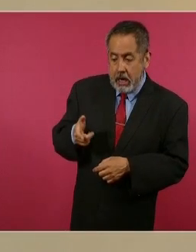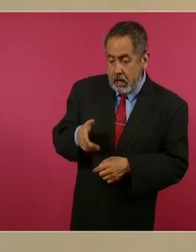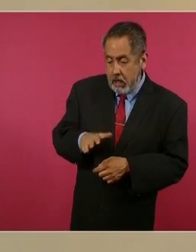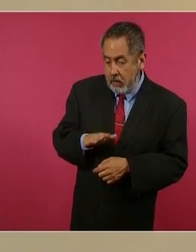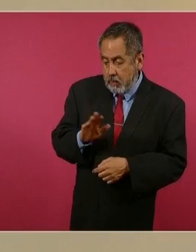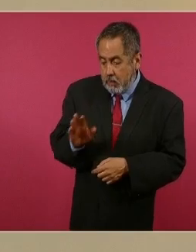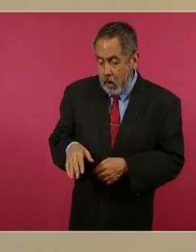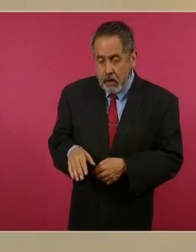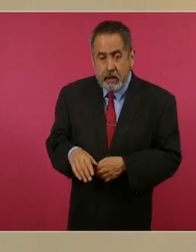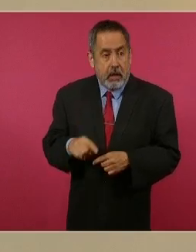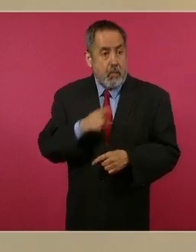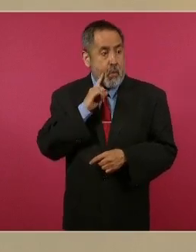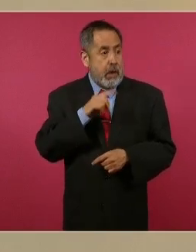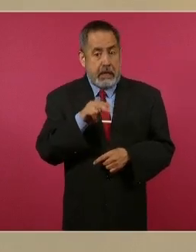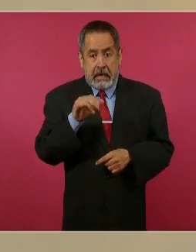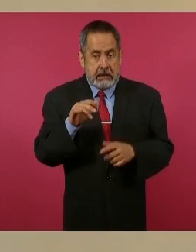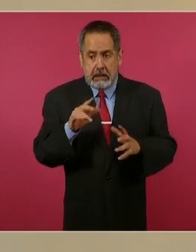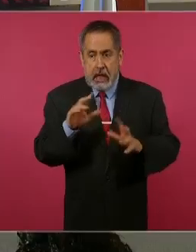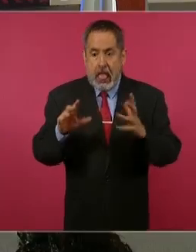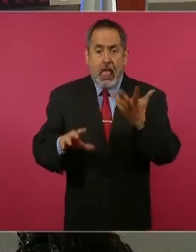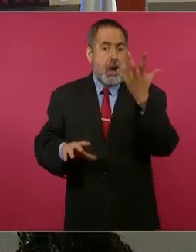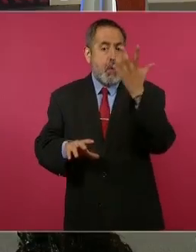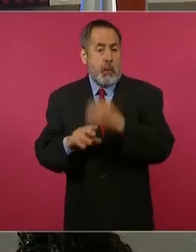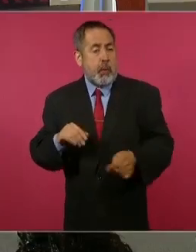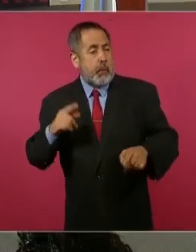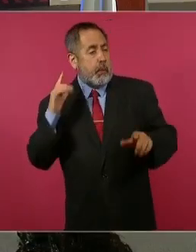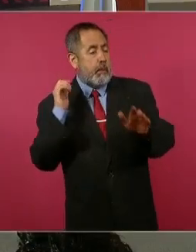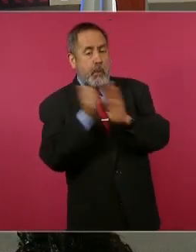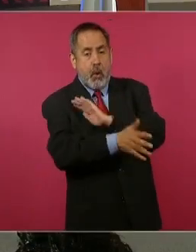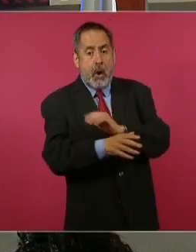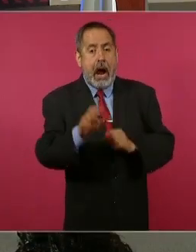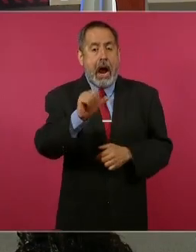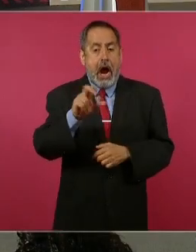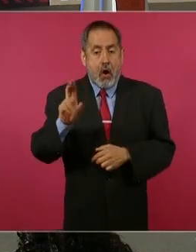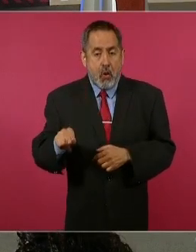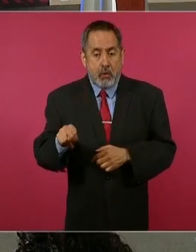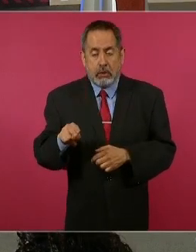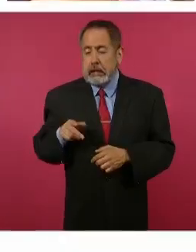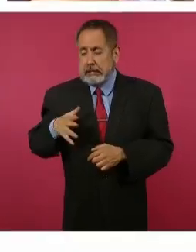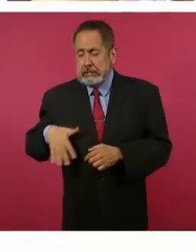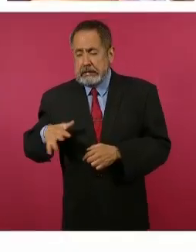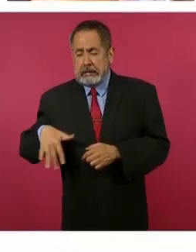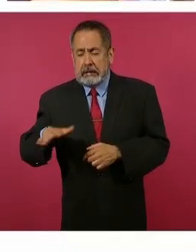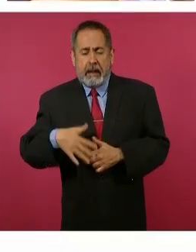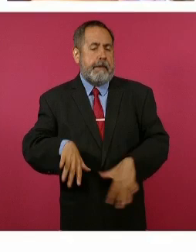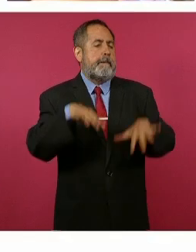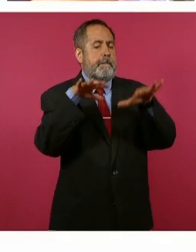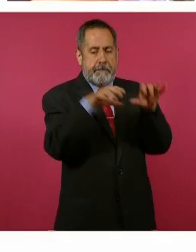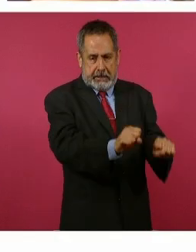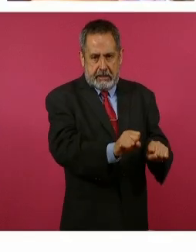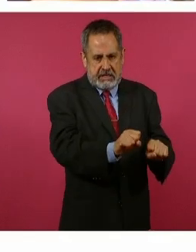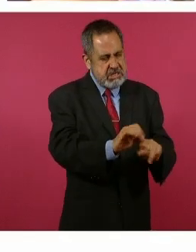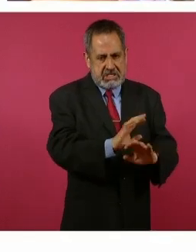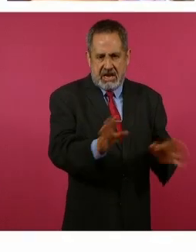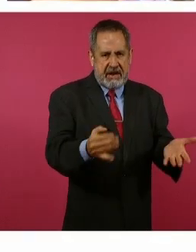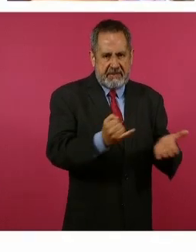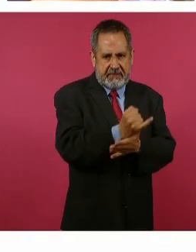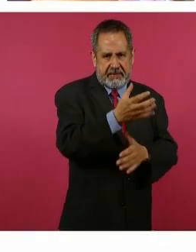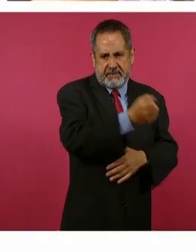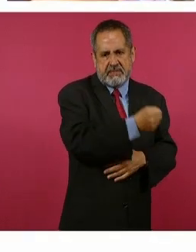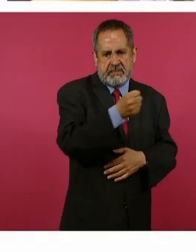Después de ello, Nancy del Carmen huyó a Cancún, lugar donde fue aprendida y ya fue vinculada a proceso y como medida